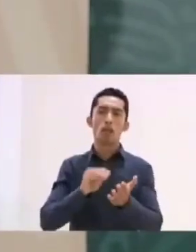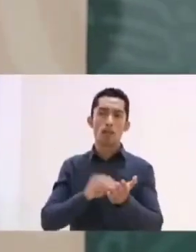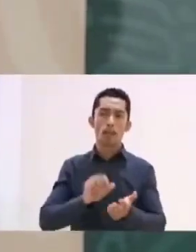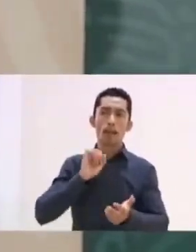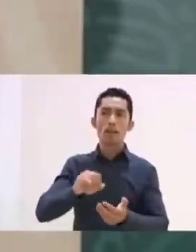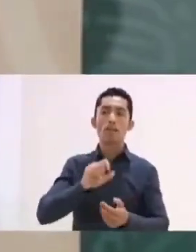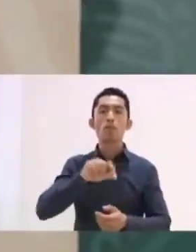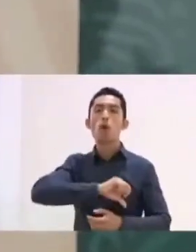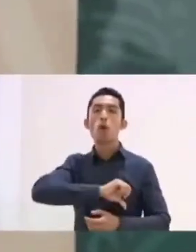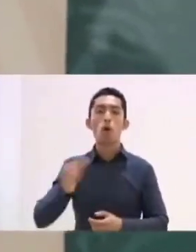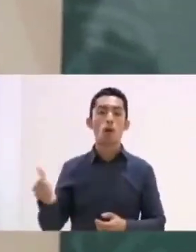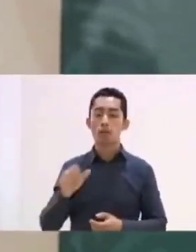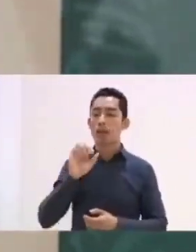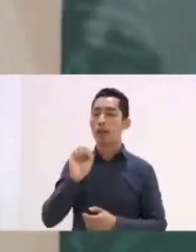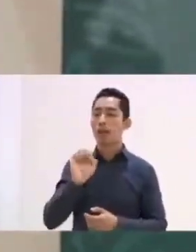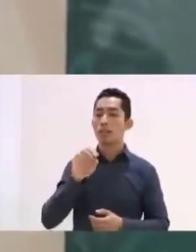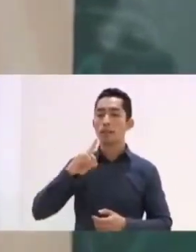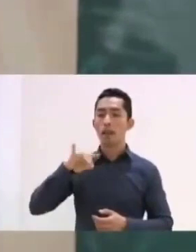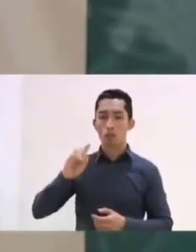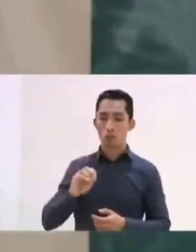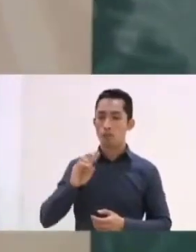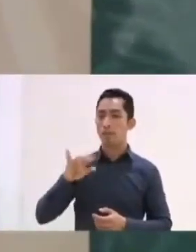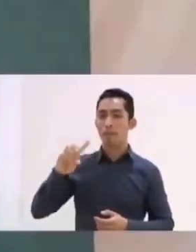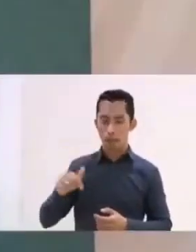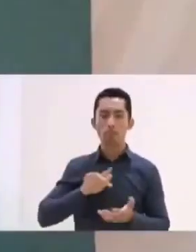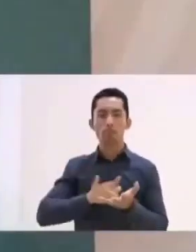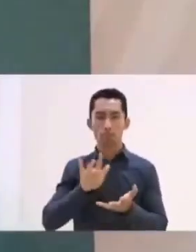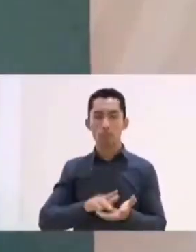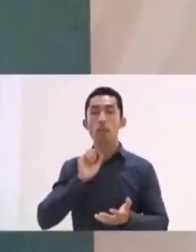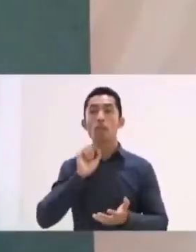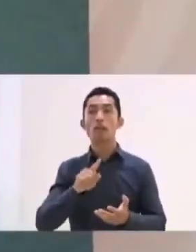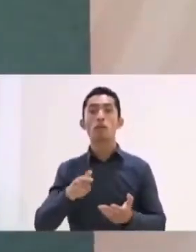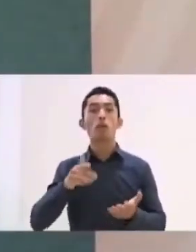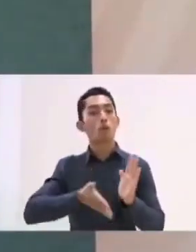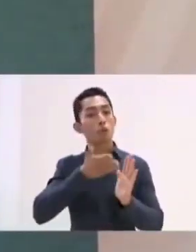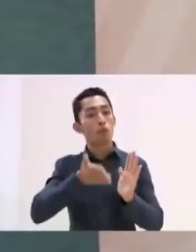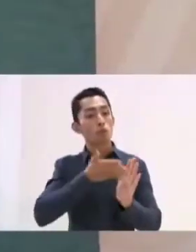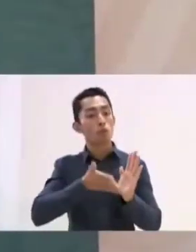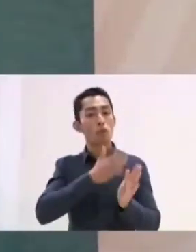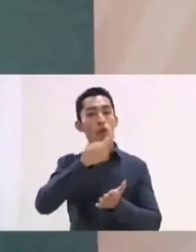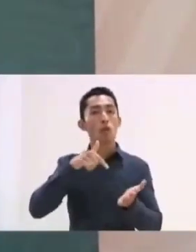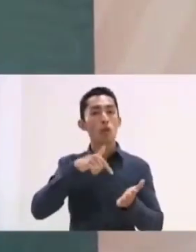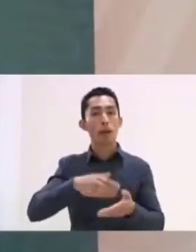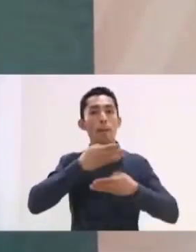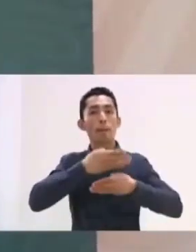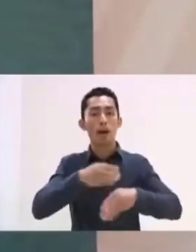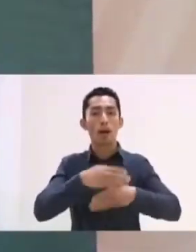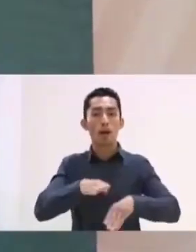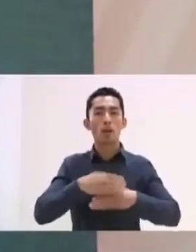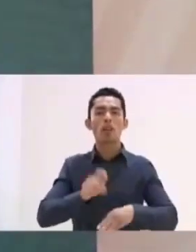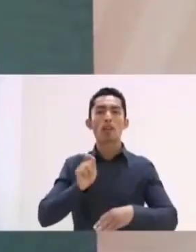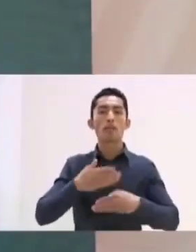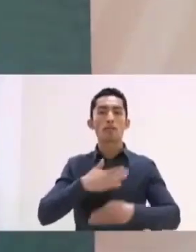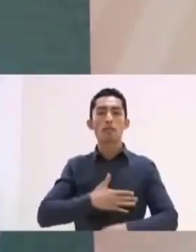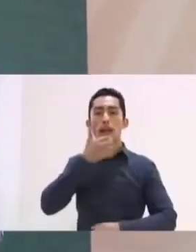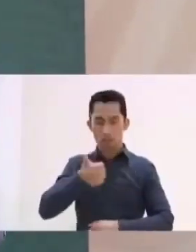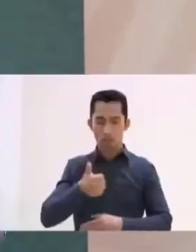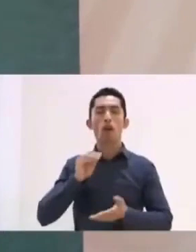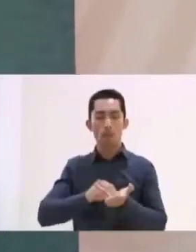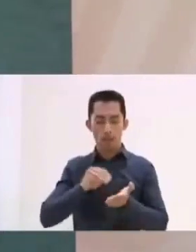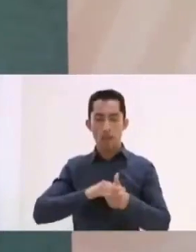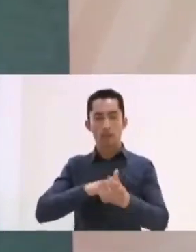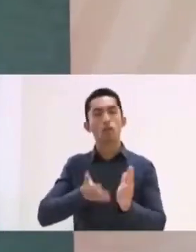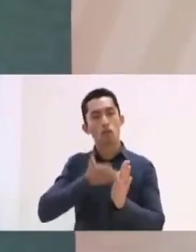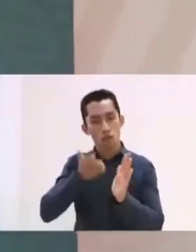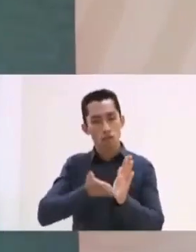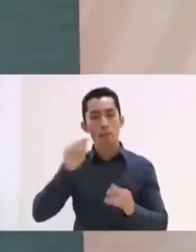el Sembrando Vida. Se van a seguir construyendo las sucursales del Banco del Bienestar.